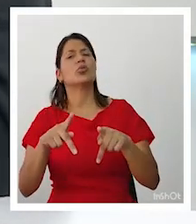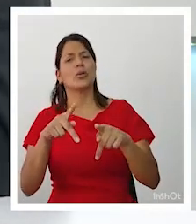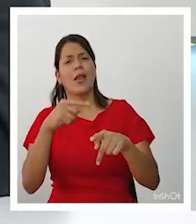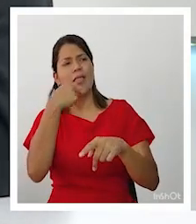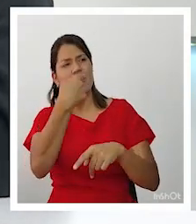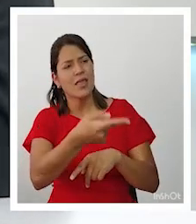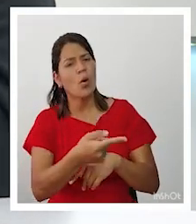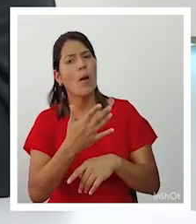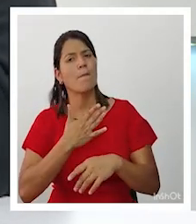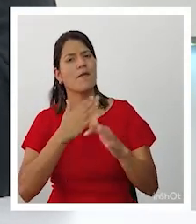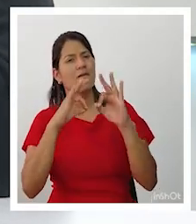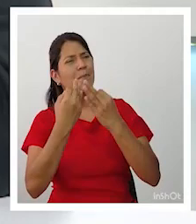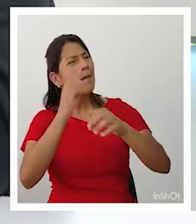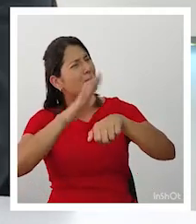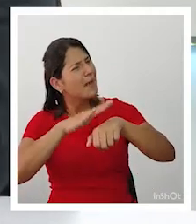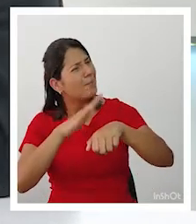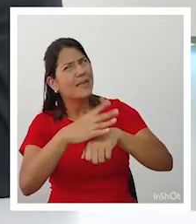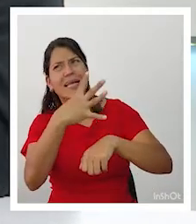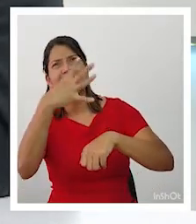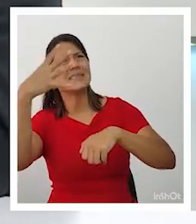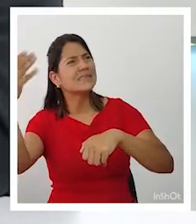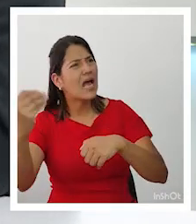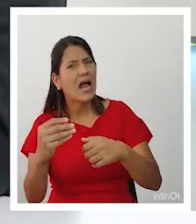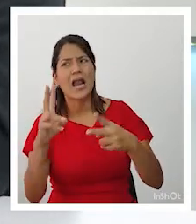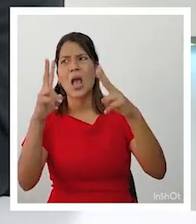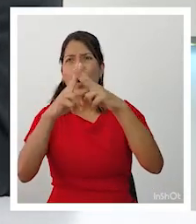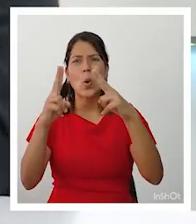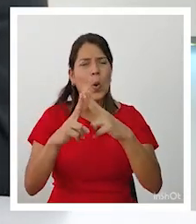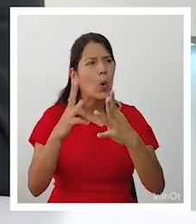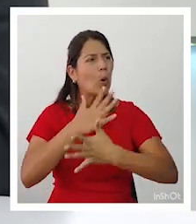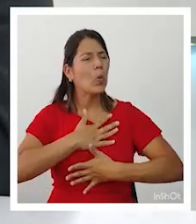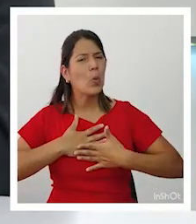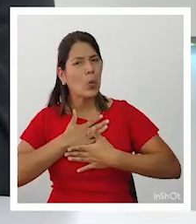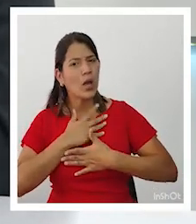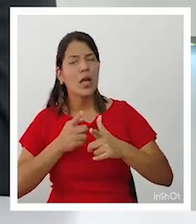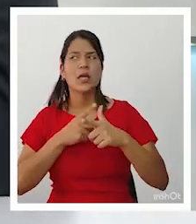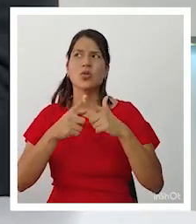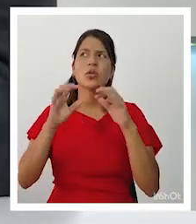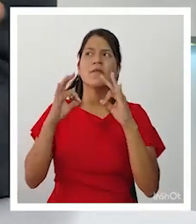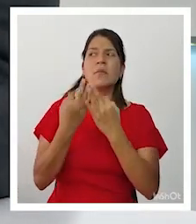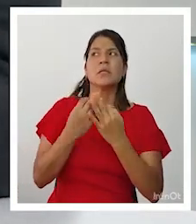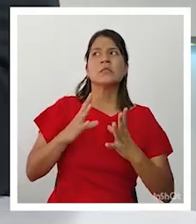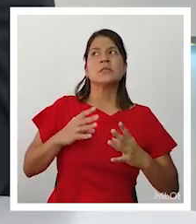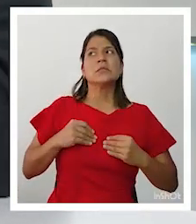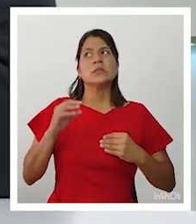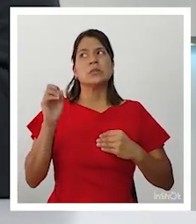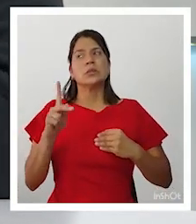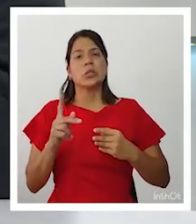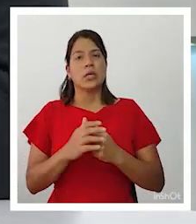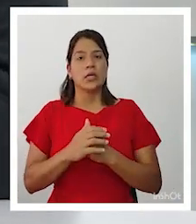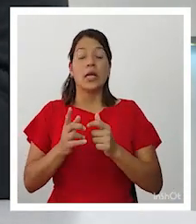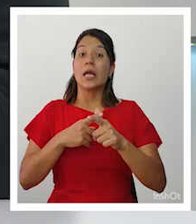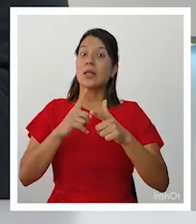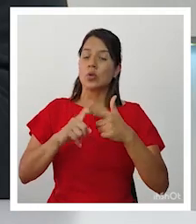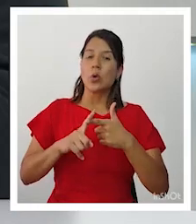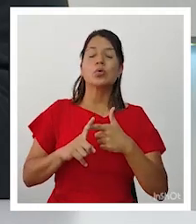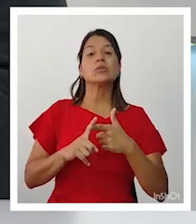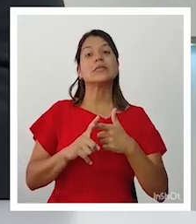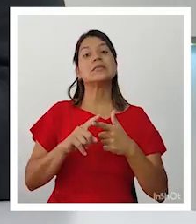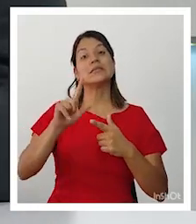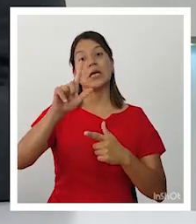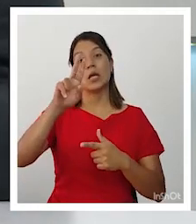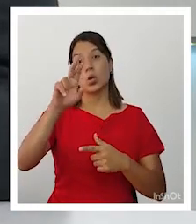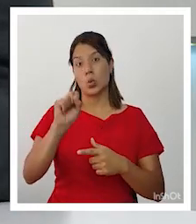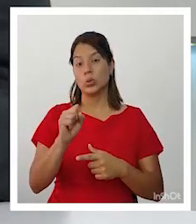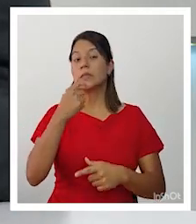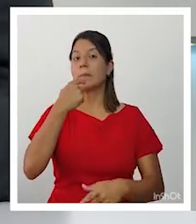y ahí es donde fue que ellos dijeron, ok, Y aquí fue donde Luis me dijo,